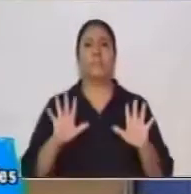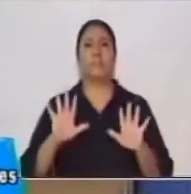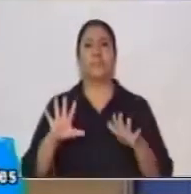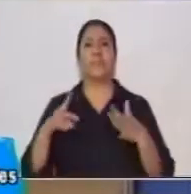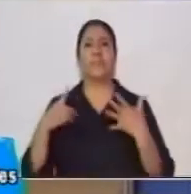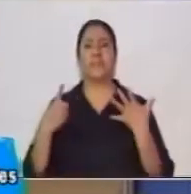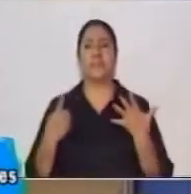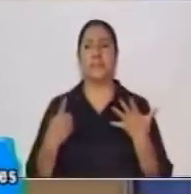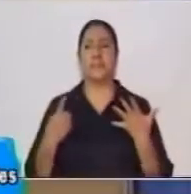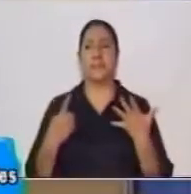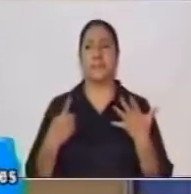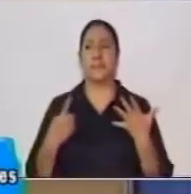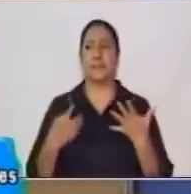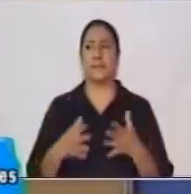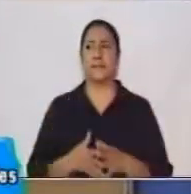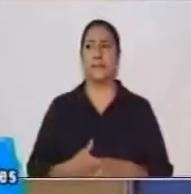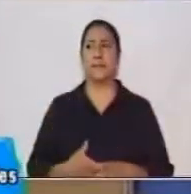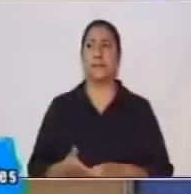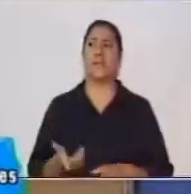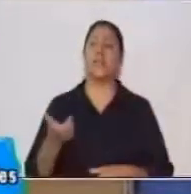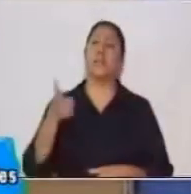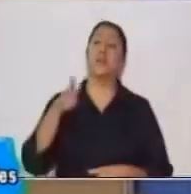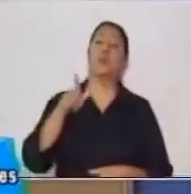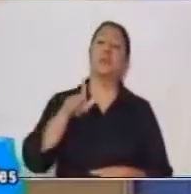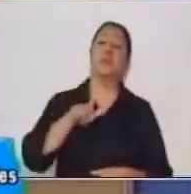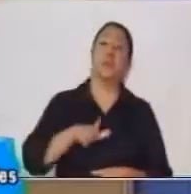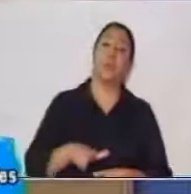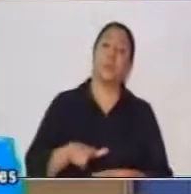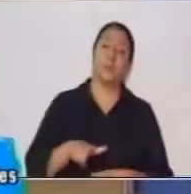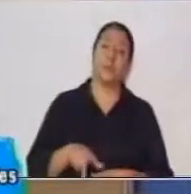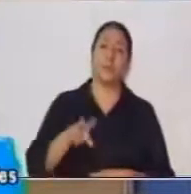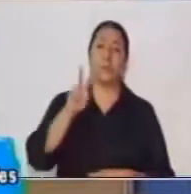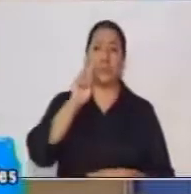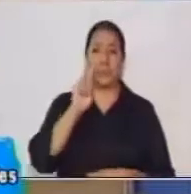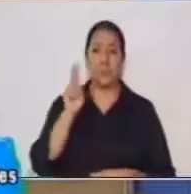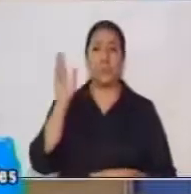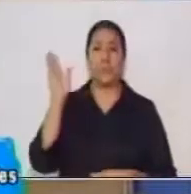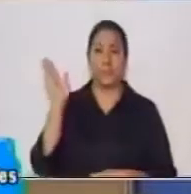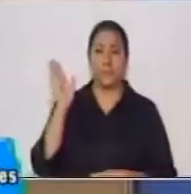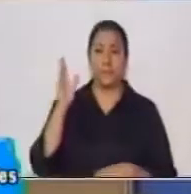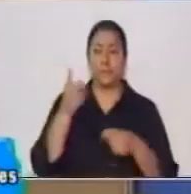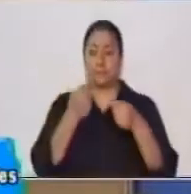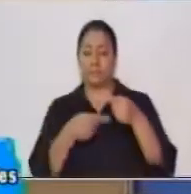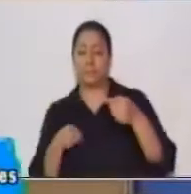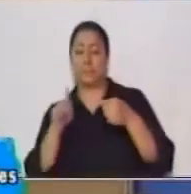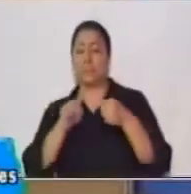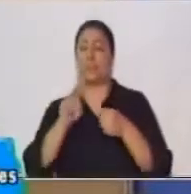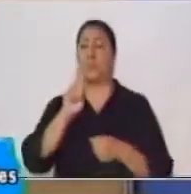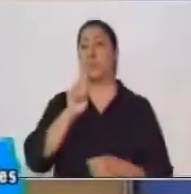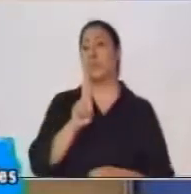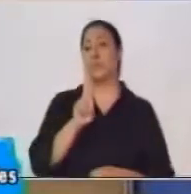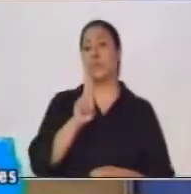16. Luego fuiste con tus conocimientos elevado al cuadrado,